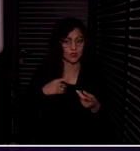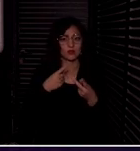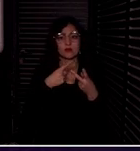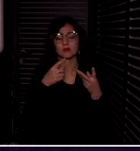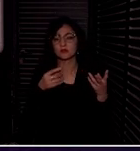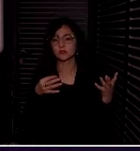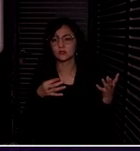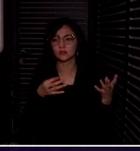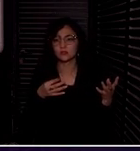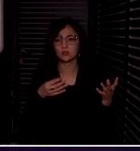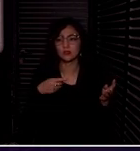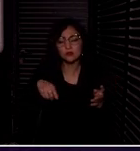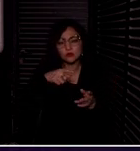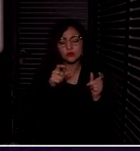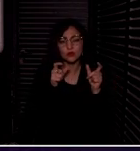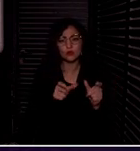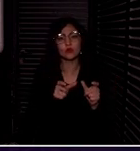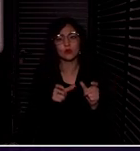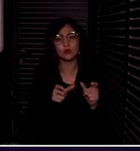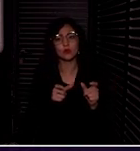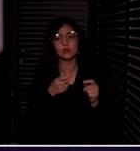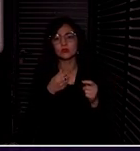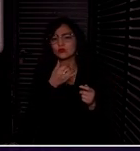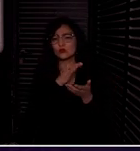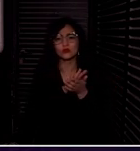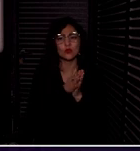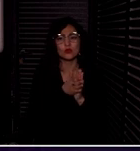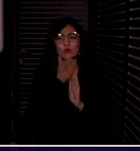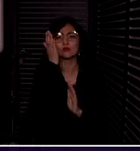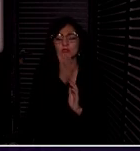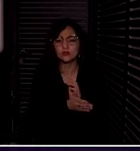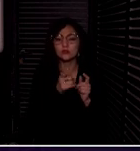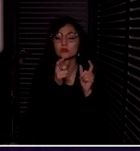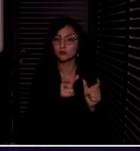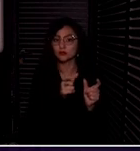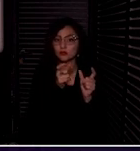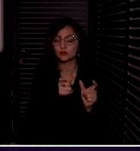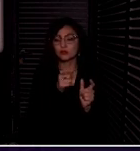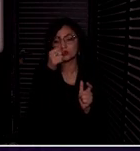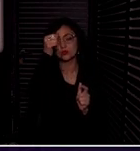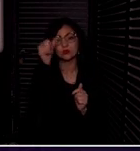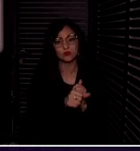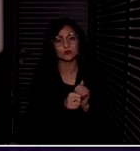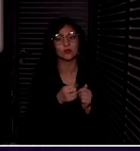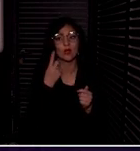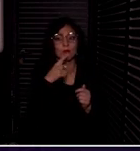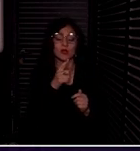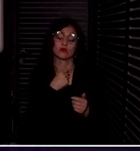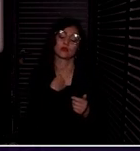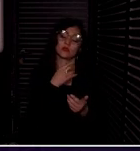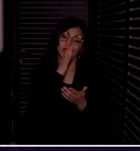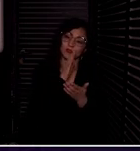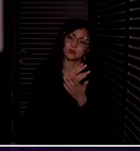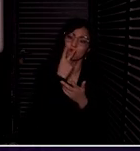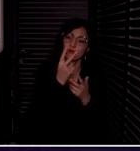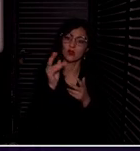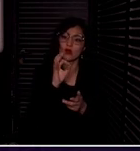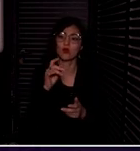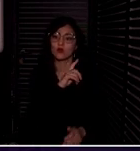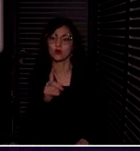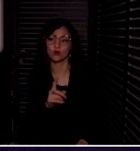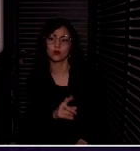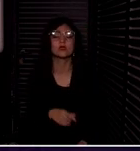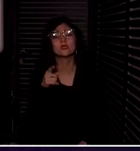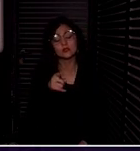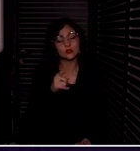inmediatamente, censura, control. Bueno, es que todo sistema de comunicación tiene control. La diferencia es que decida Elon Musk la moderación